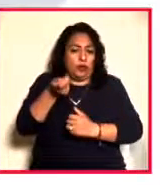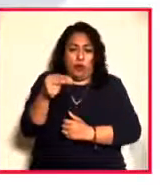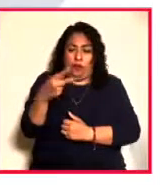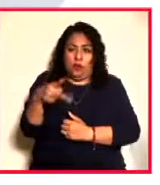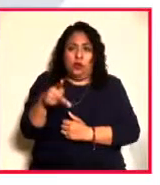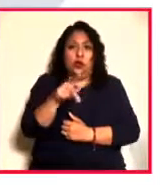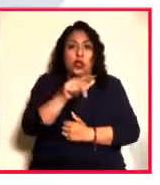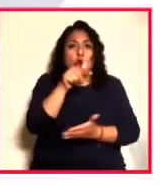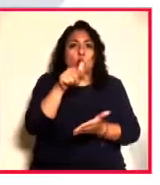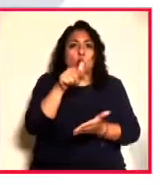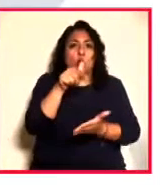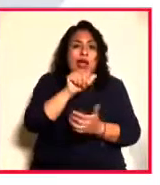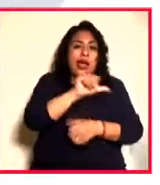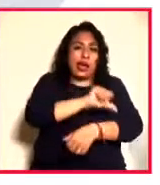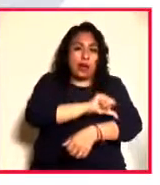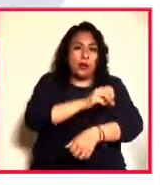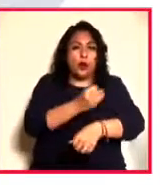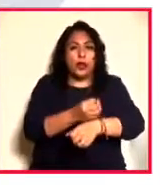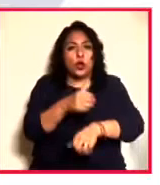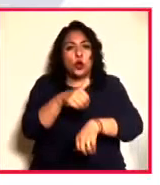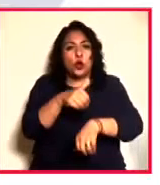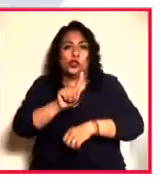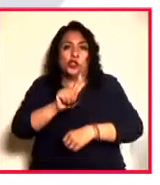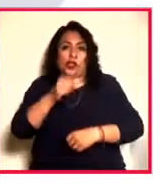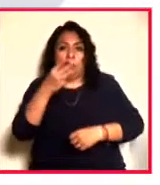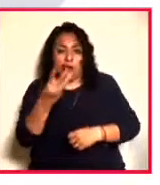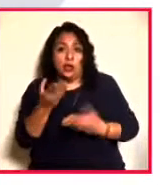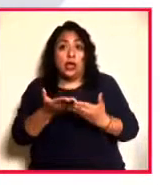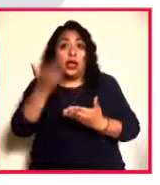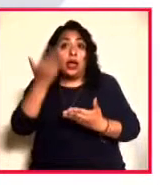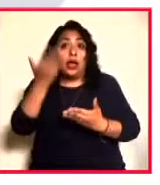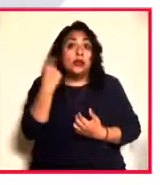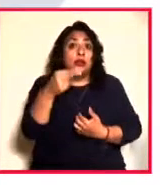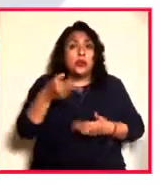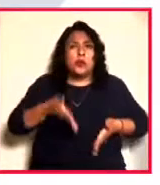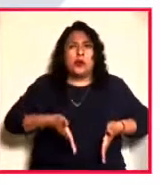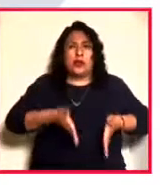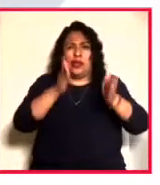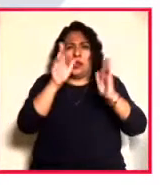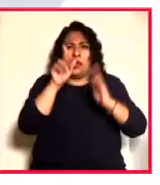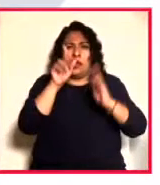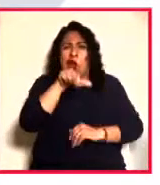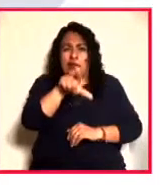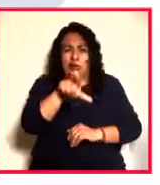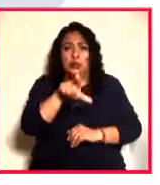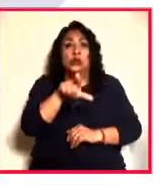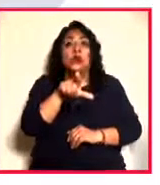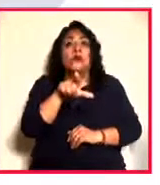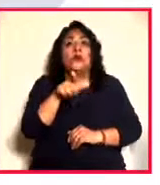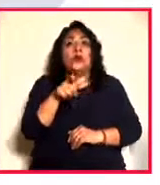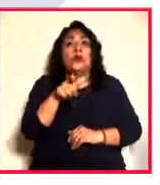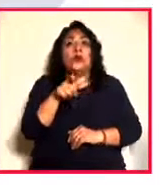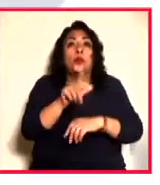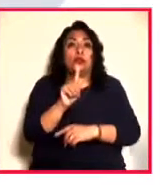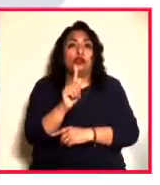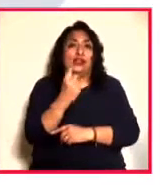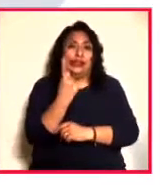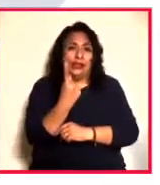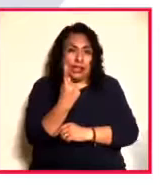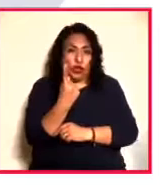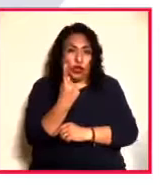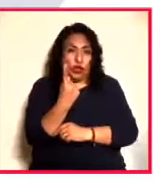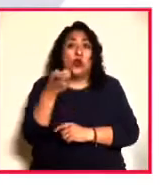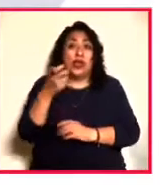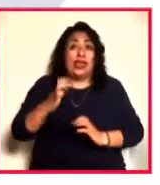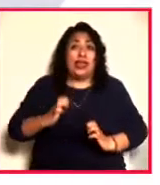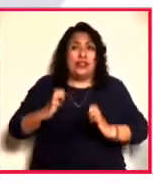número 73. Entonces se llamaba Avenida Jalisco y llevaba el número 71, ese edificio